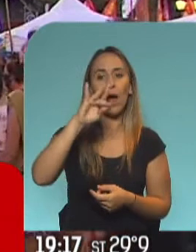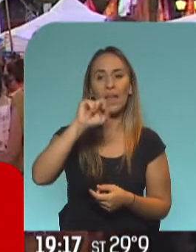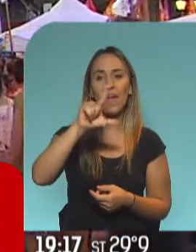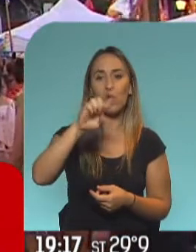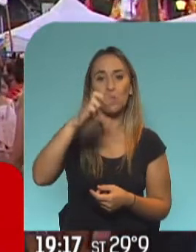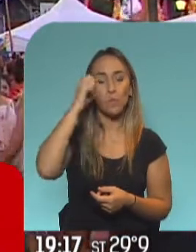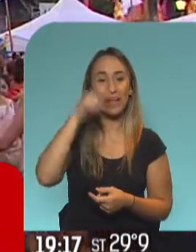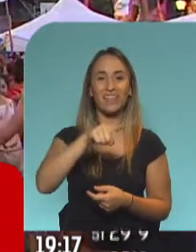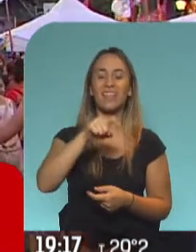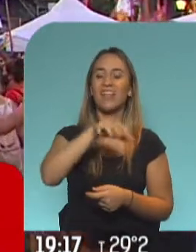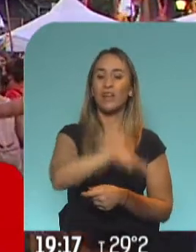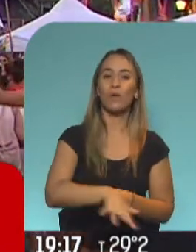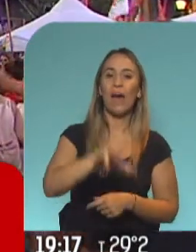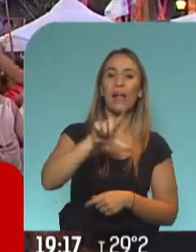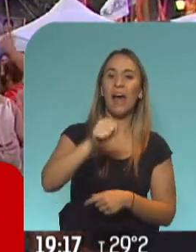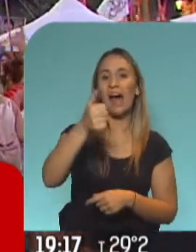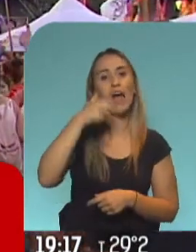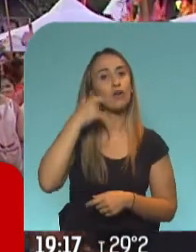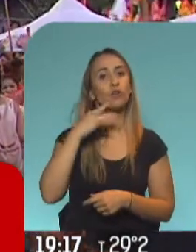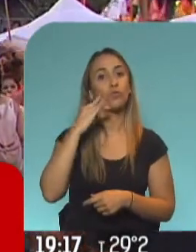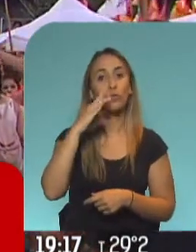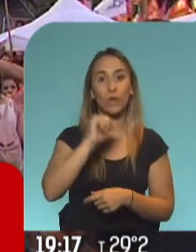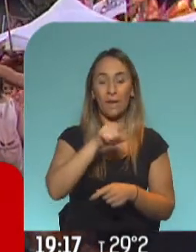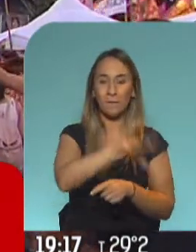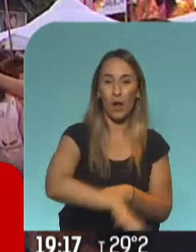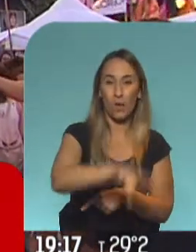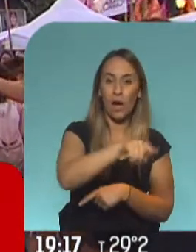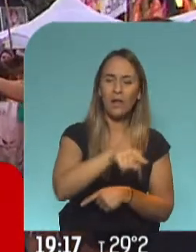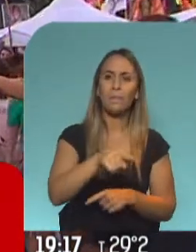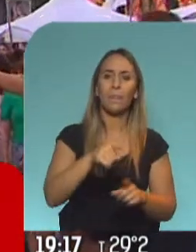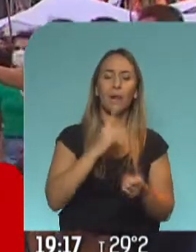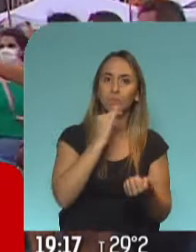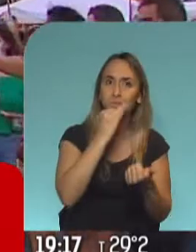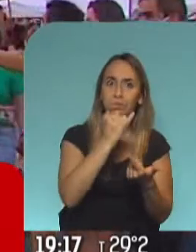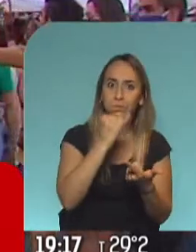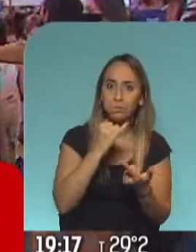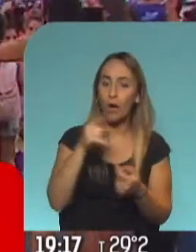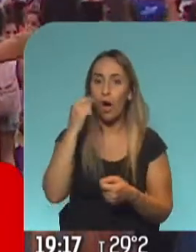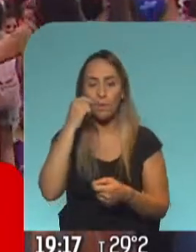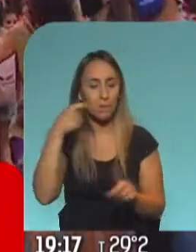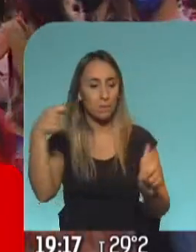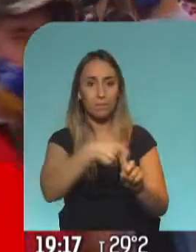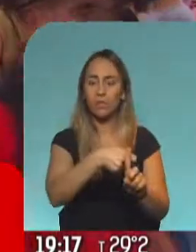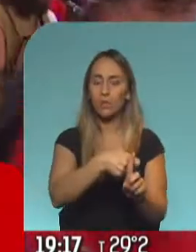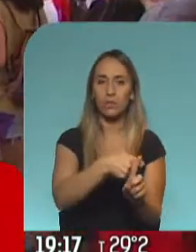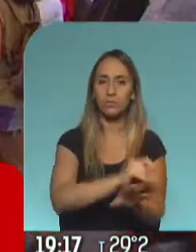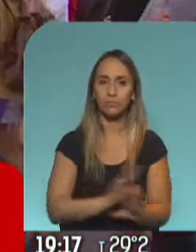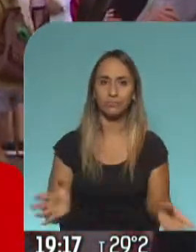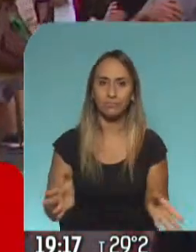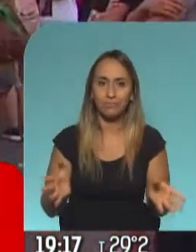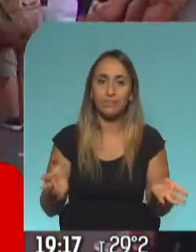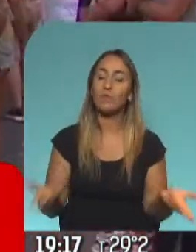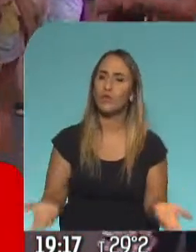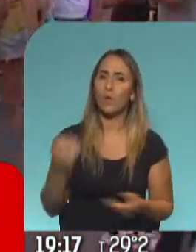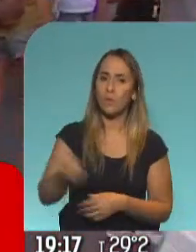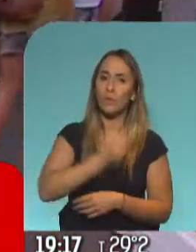Bautista Clintiqueo, que fue su femicida. Por eso es importante, ahí escuchábamos la voz del presidente Alberto Fernández, sí, la justicia, y por eso es importante que